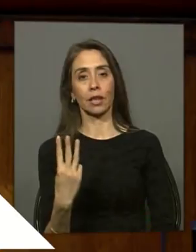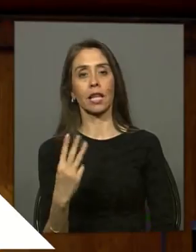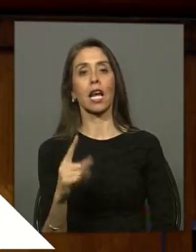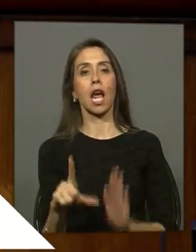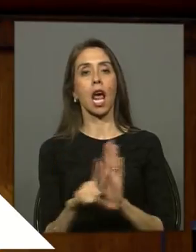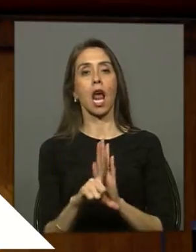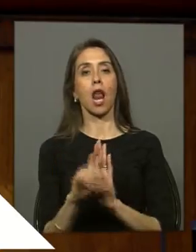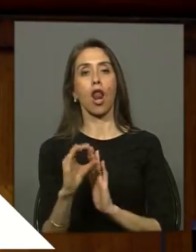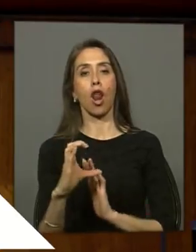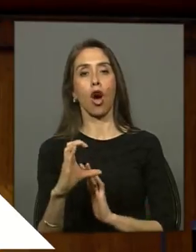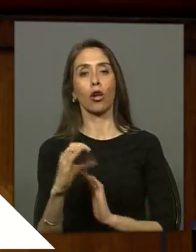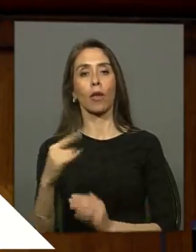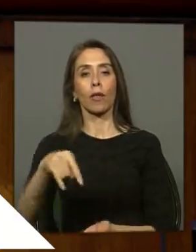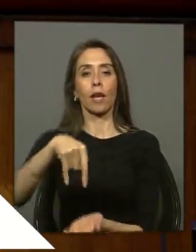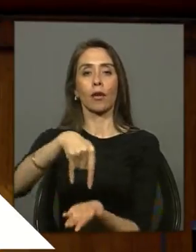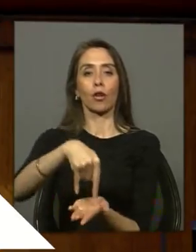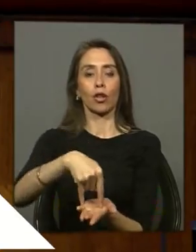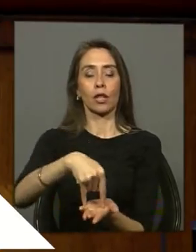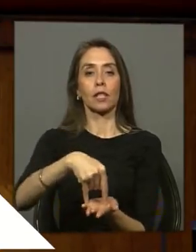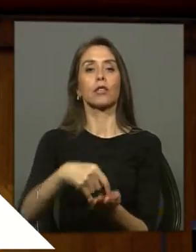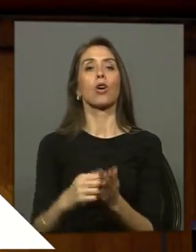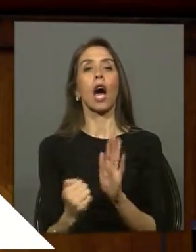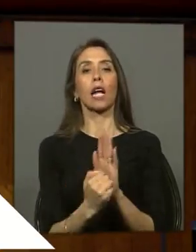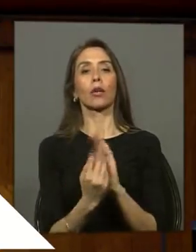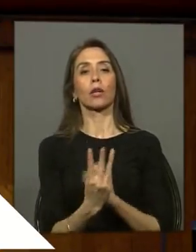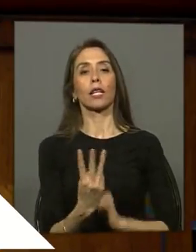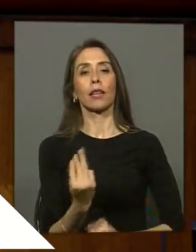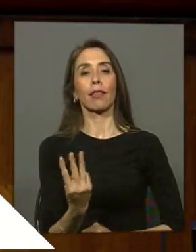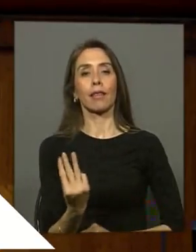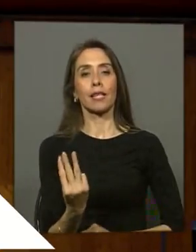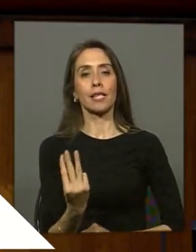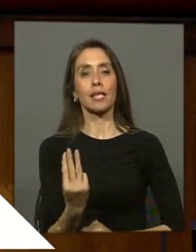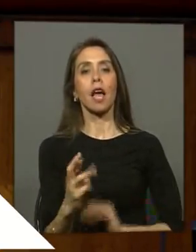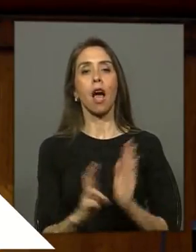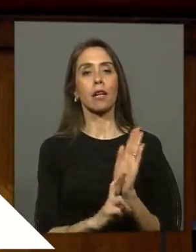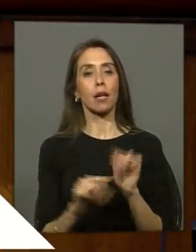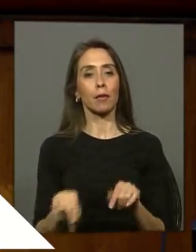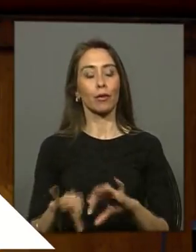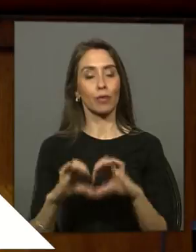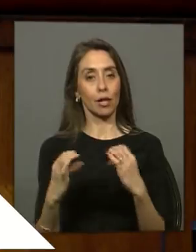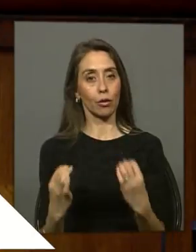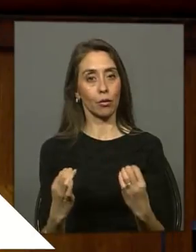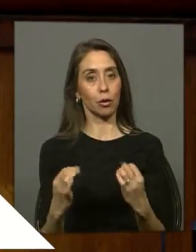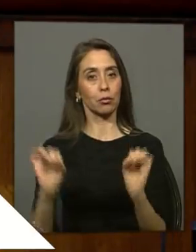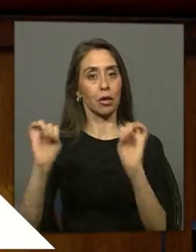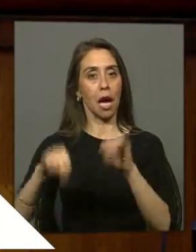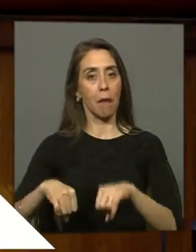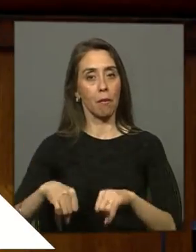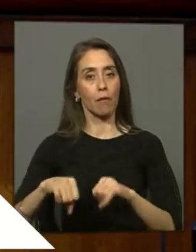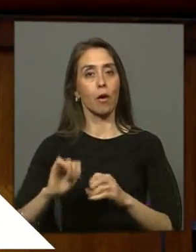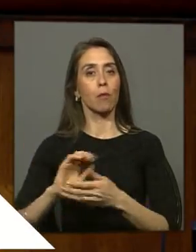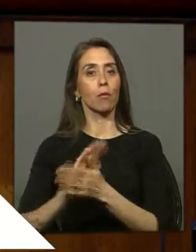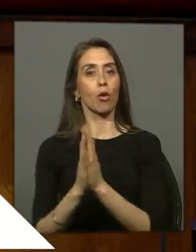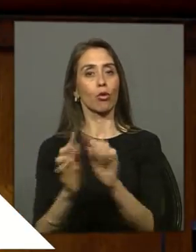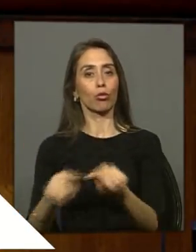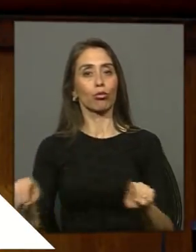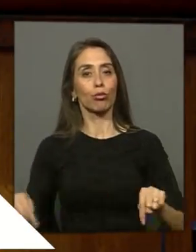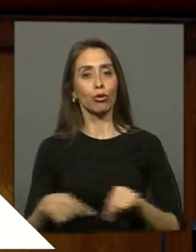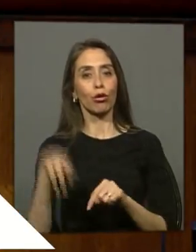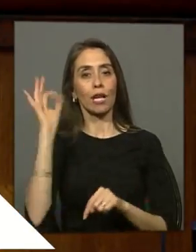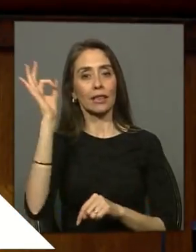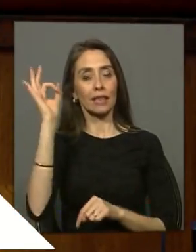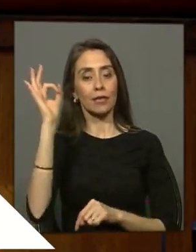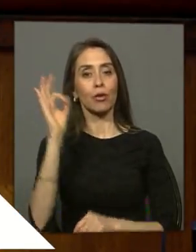ley orgánica constitucional del congreso nacional y el 313 del reglamento de la corporación y que fue aprobada por unanimidad en sesión de sala